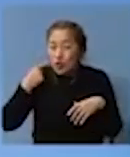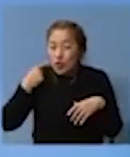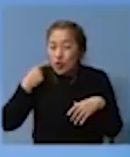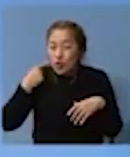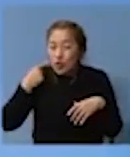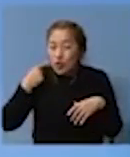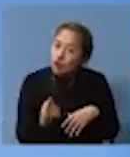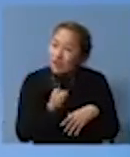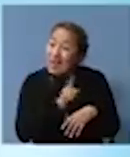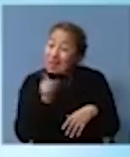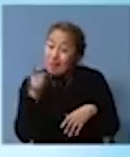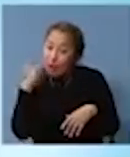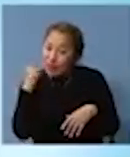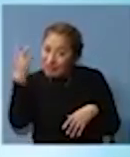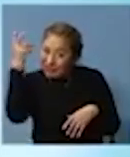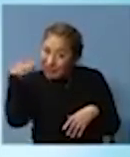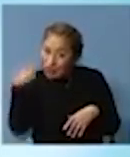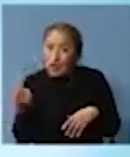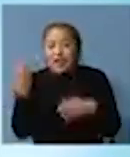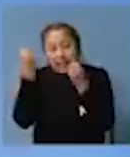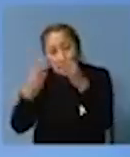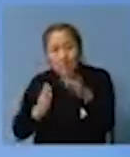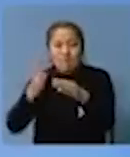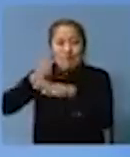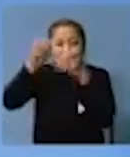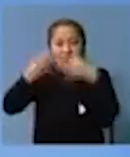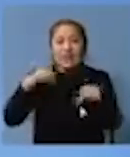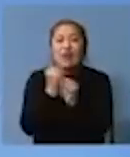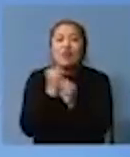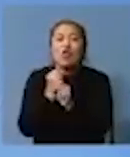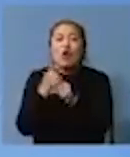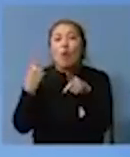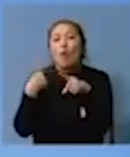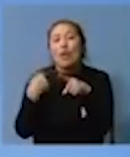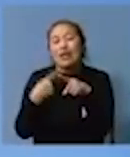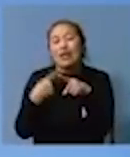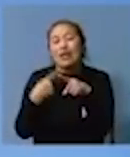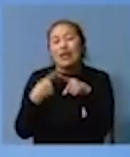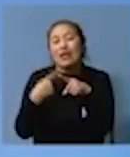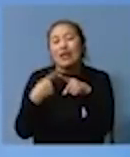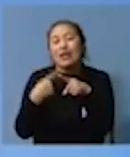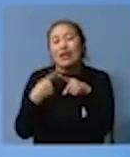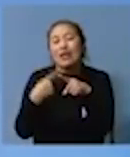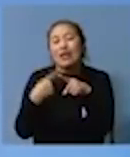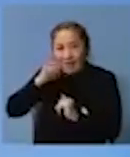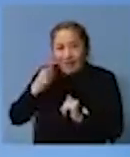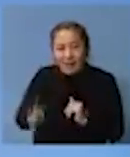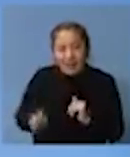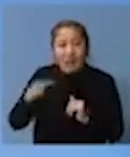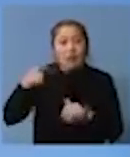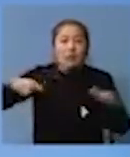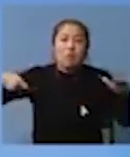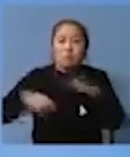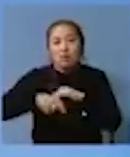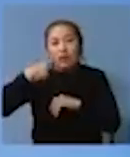primera traición de Julio Ferreira, un hombre que recién ingresaba a la política, sobre el que había muchísimas expectativas. La primera traición,